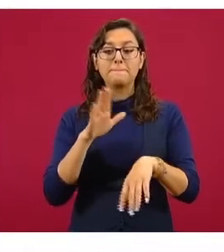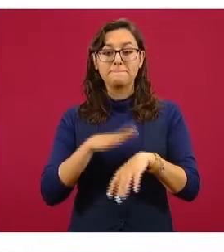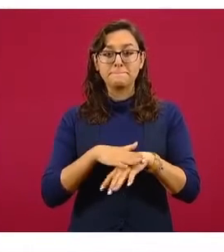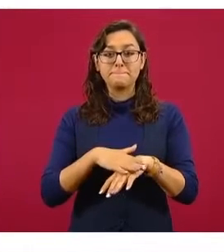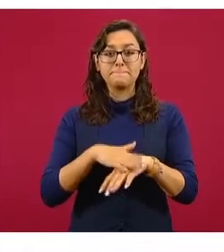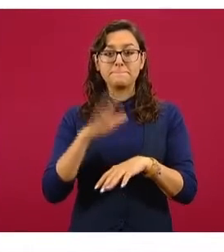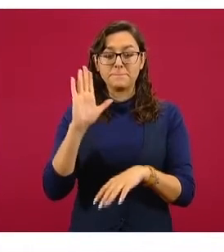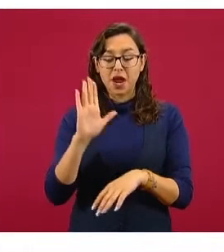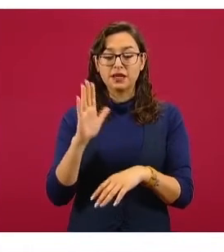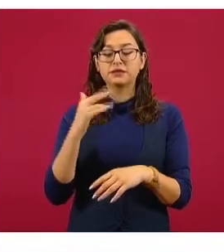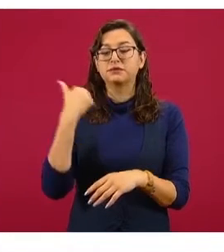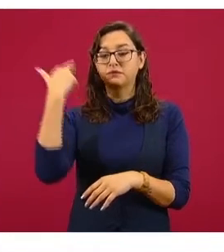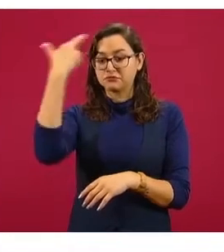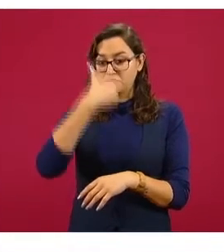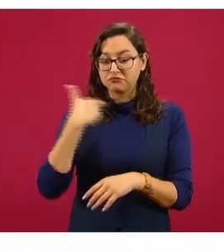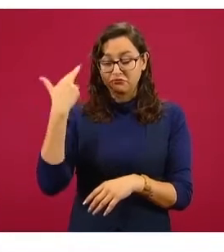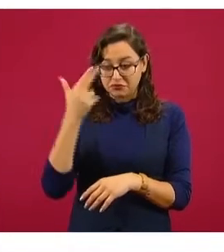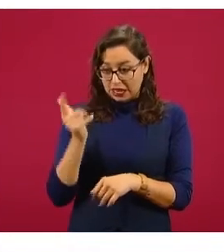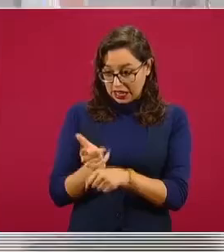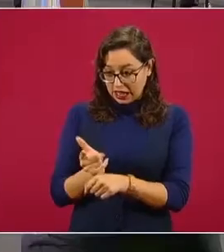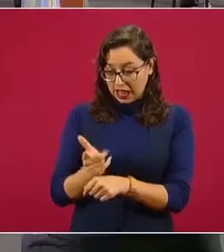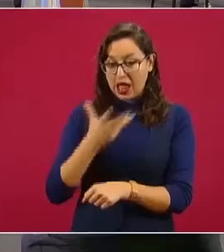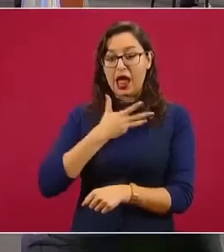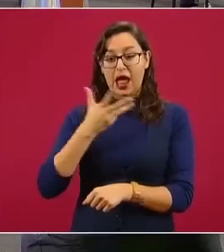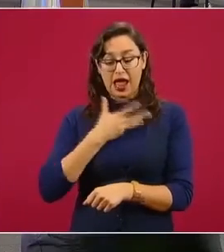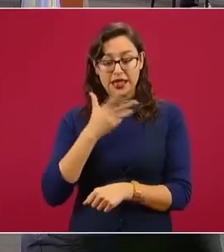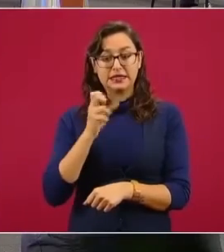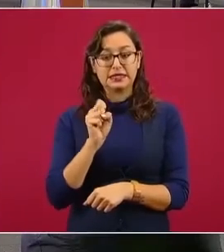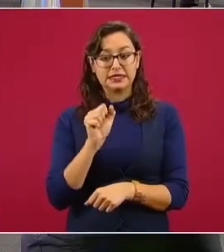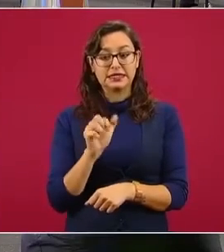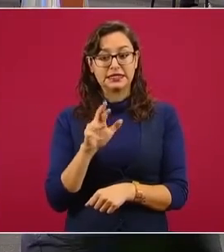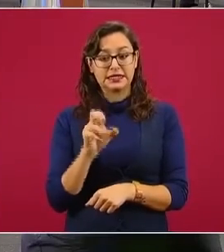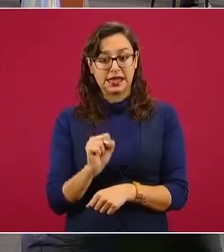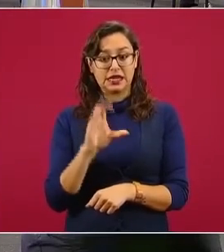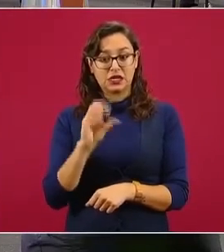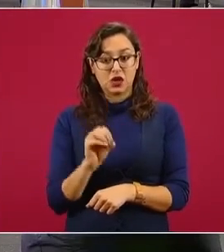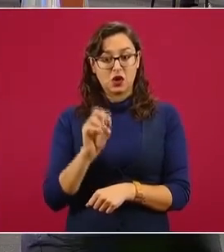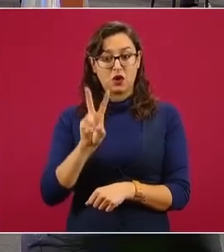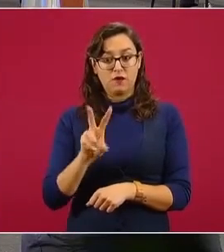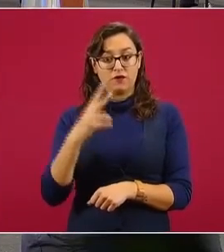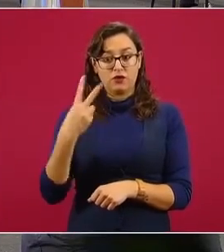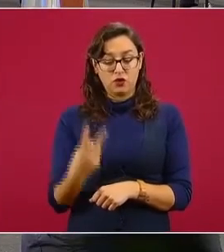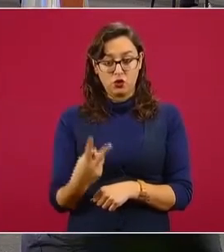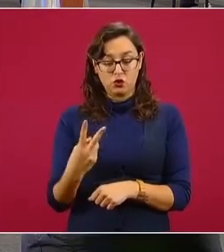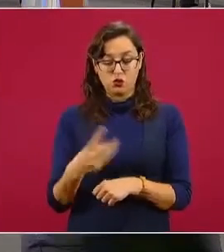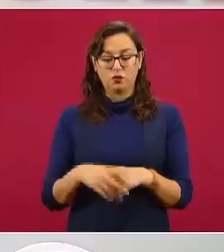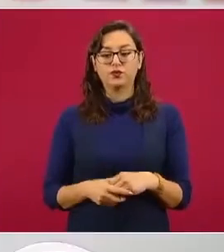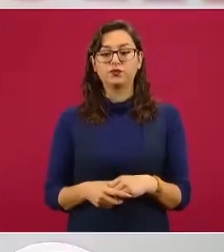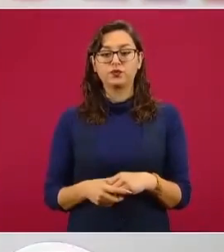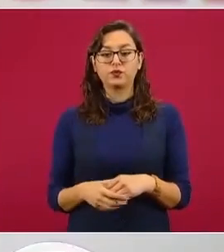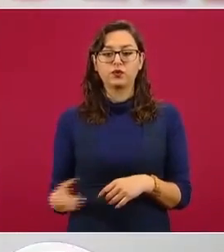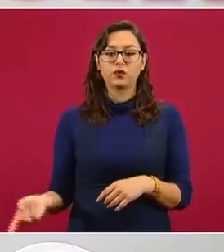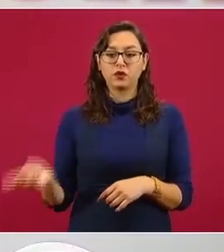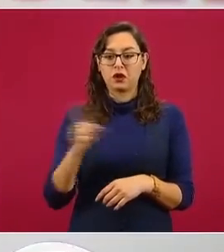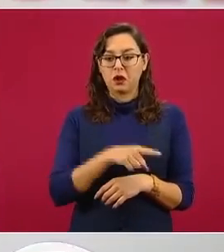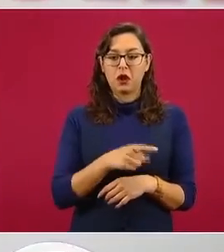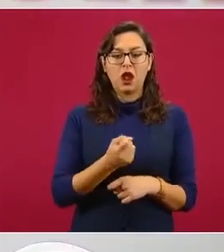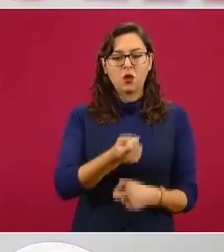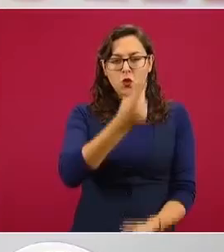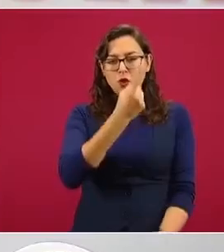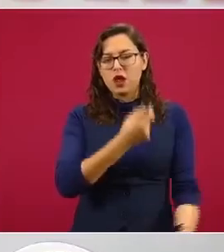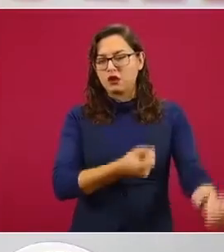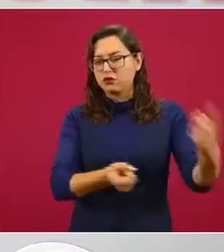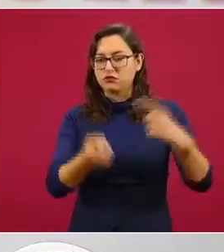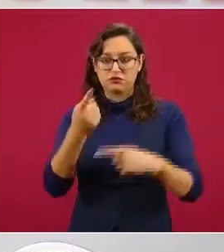decir, verificar que existe el virus SARS-CoV-2 es mayor que si se estudian personas en forma aislada.